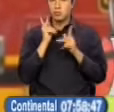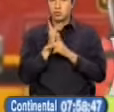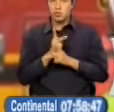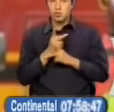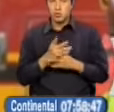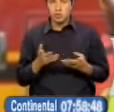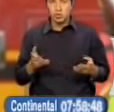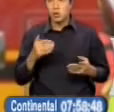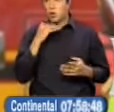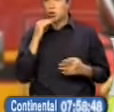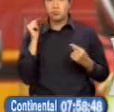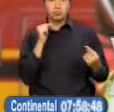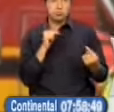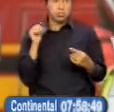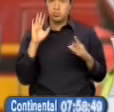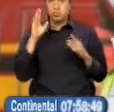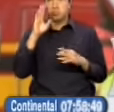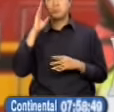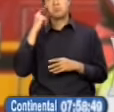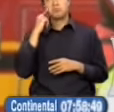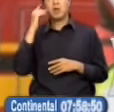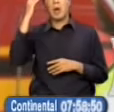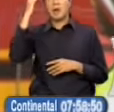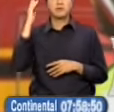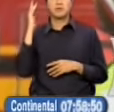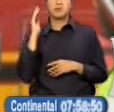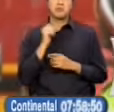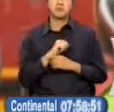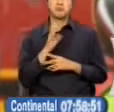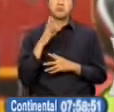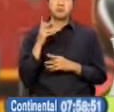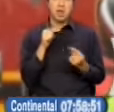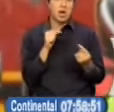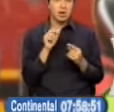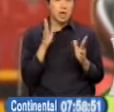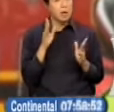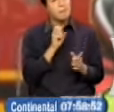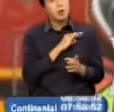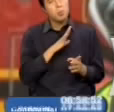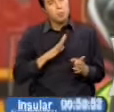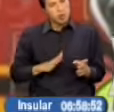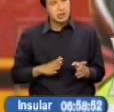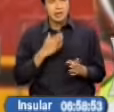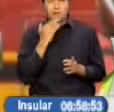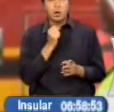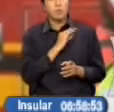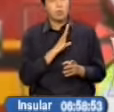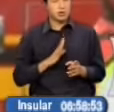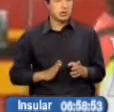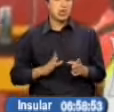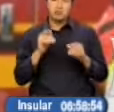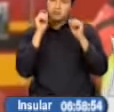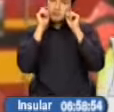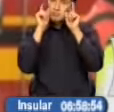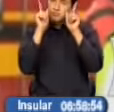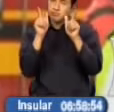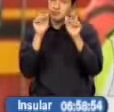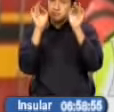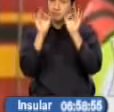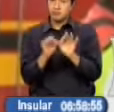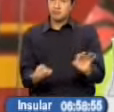a fin de evitar no hemos tenido enfrentamientos de nosotros nosotros partidos pero nosotros precautela mos cualquier tipo de evento